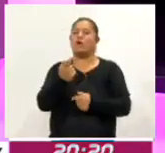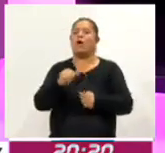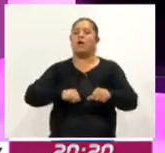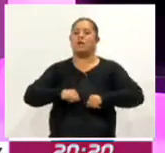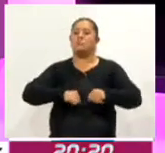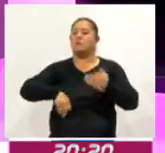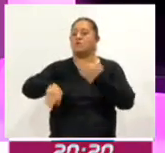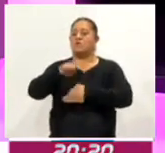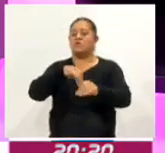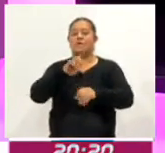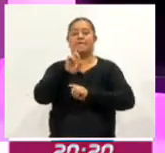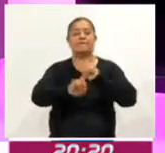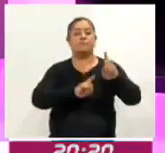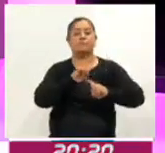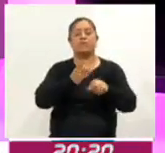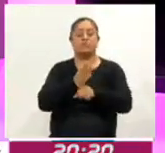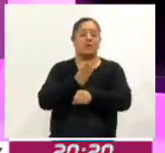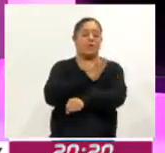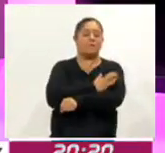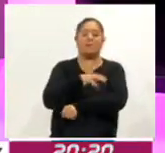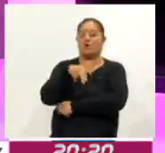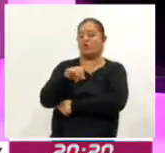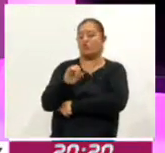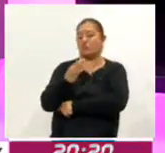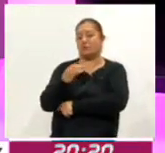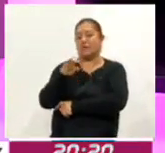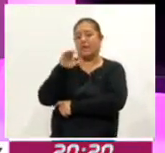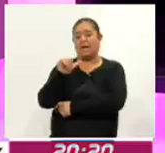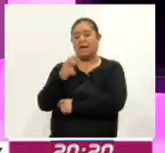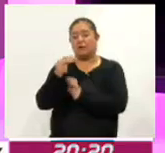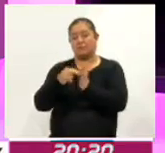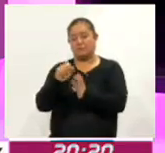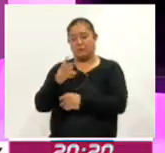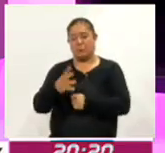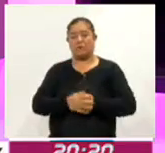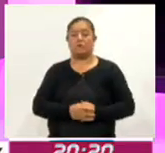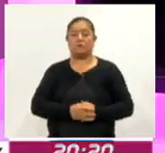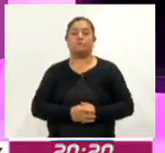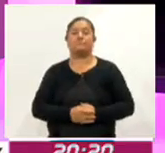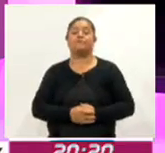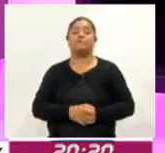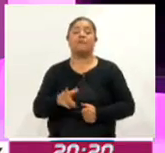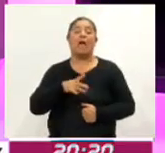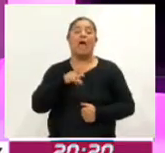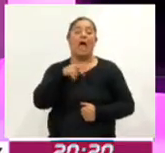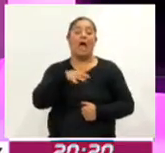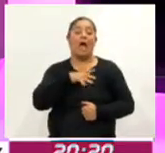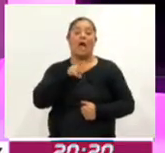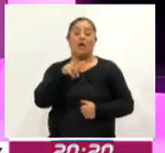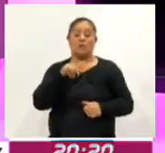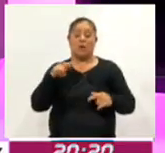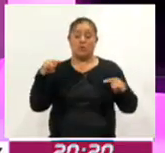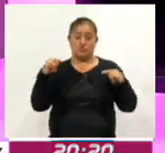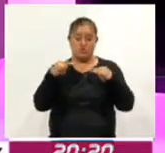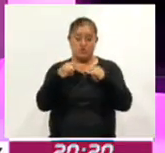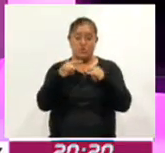deportivos en torno a los preolímpicos Norseca 2024, se implementará un operativo vial especial, por lo que le pedimos tome